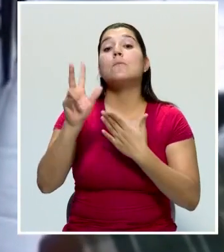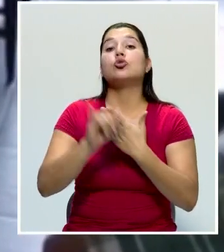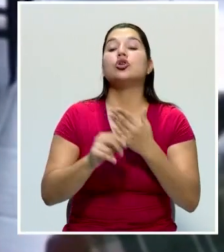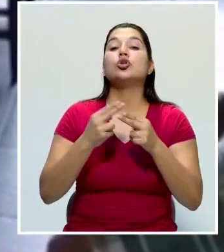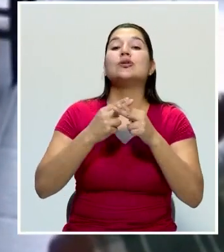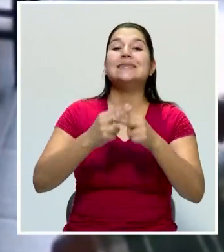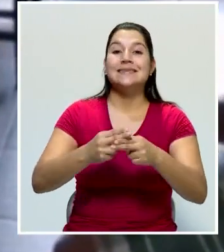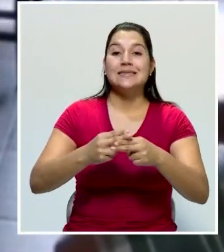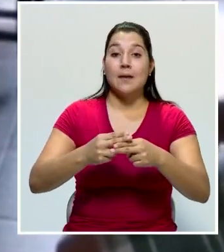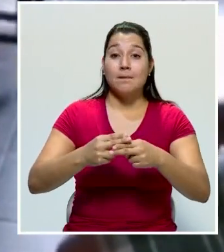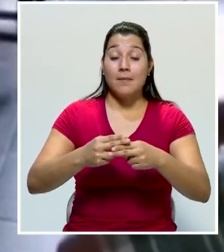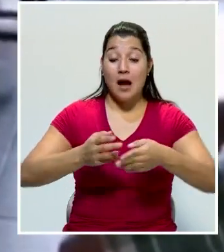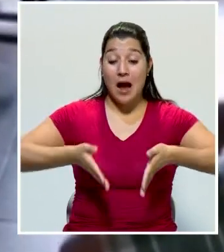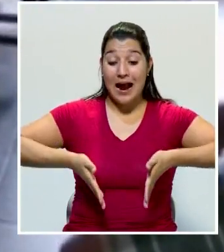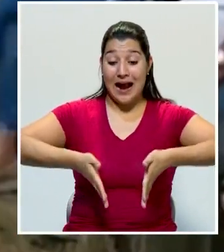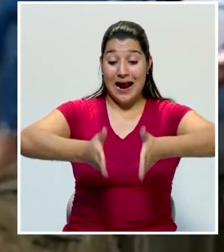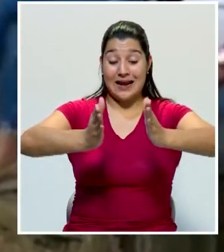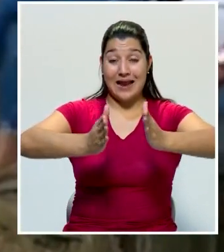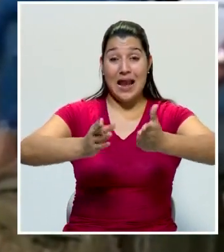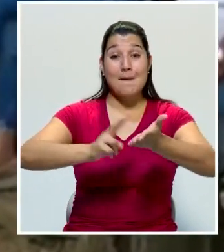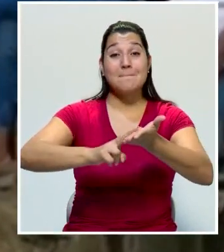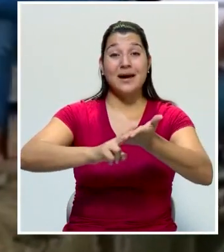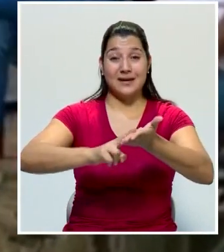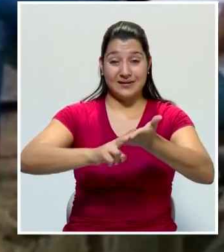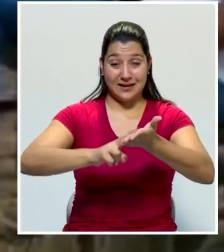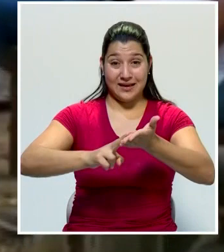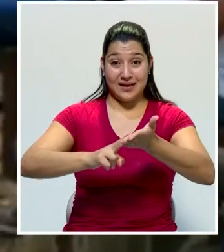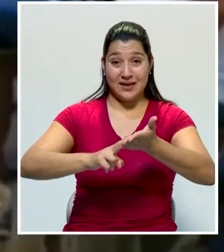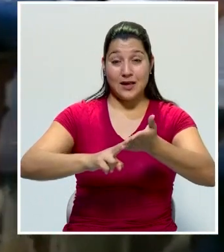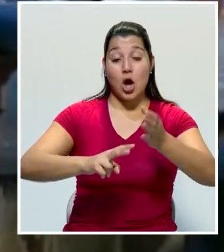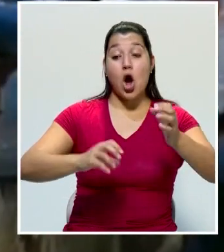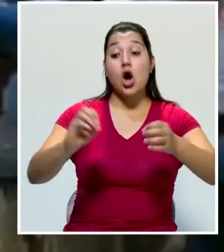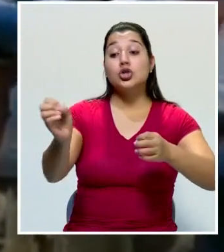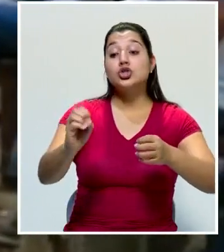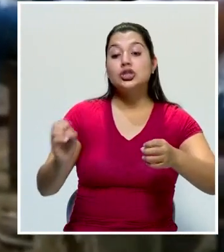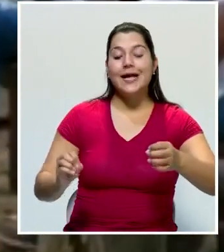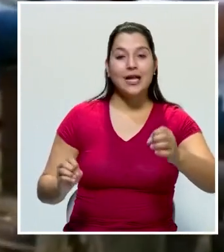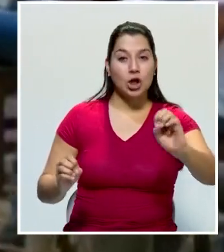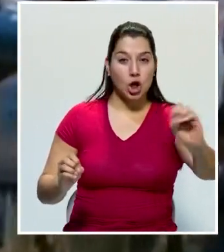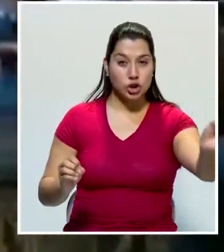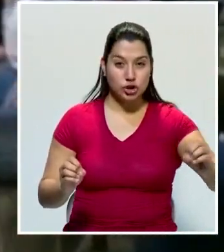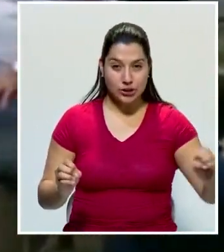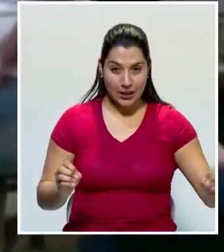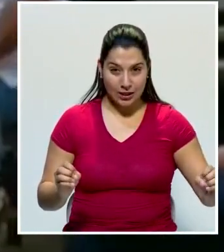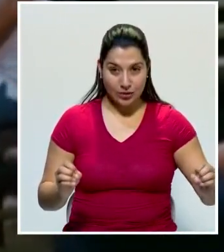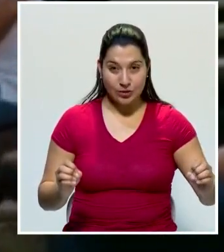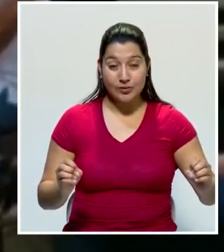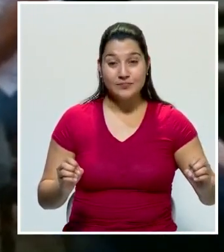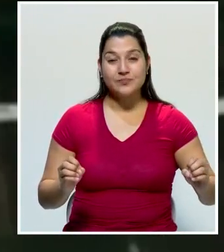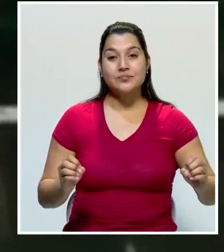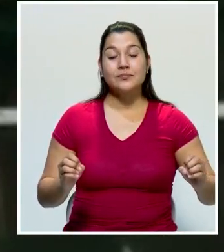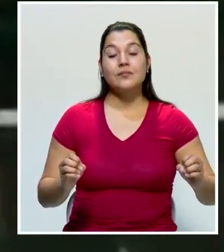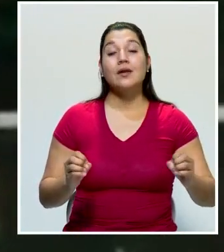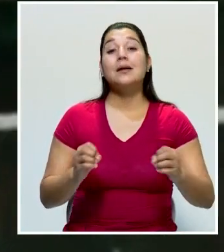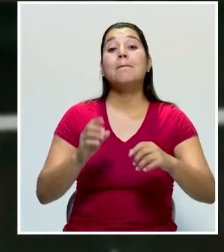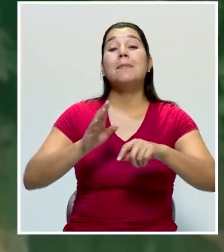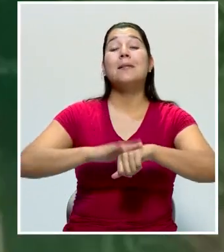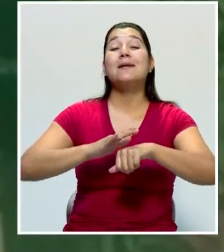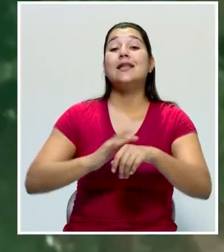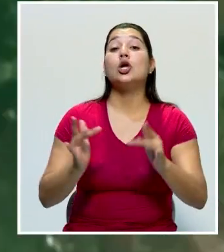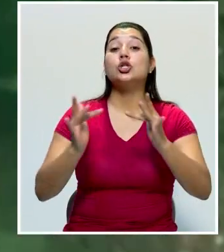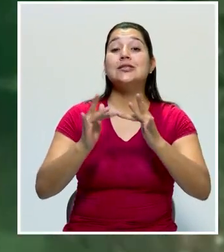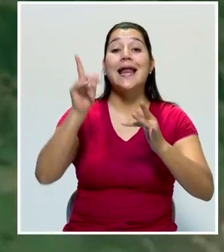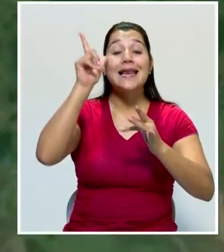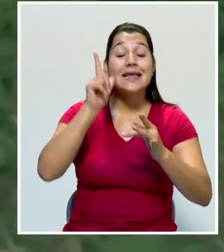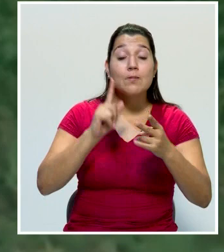Verde Interoceánico, propuesta que buscaba la creación de un canal seco que conectaría Limón, Guanacaste y San Carlos a través de 2